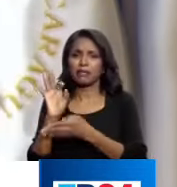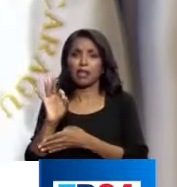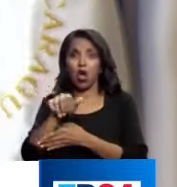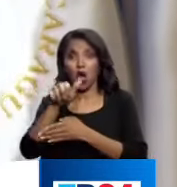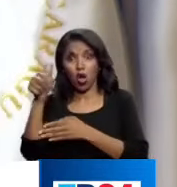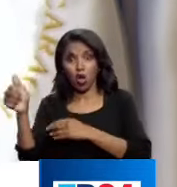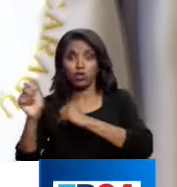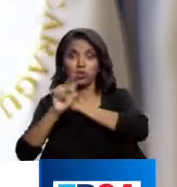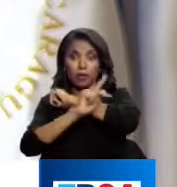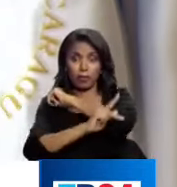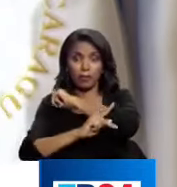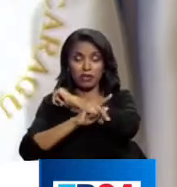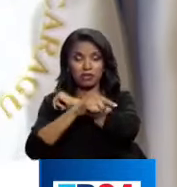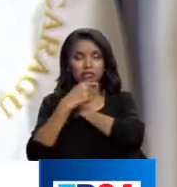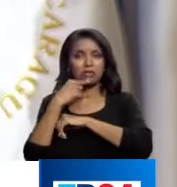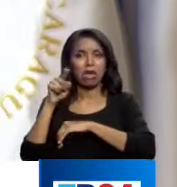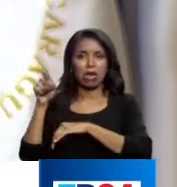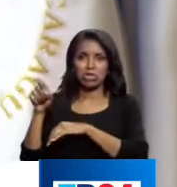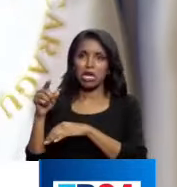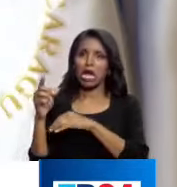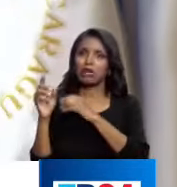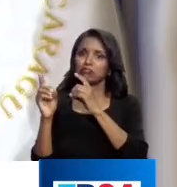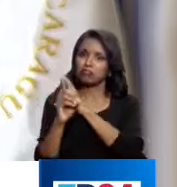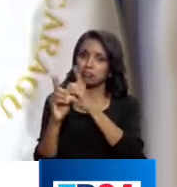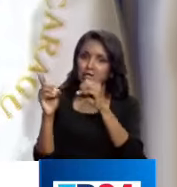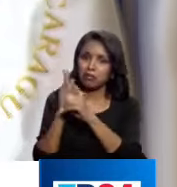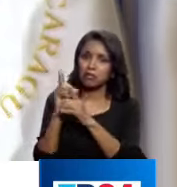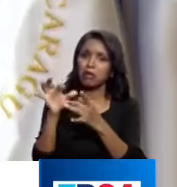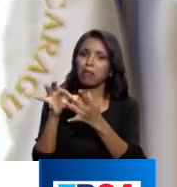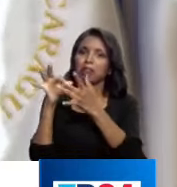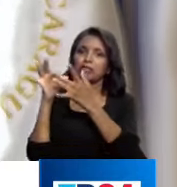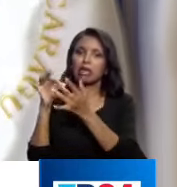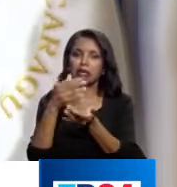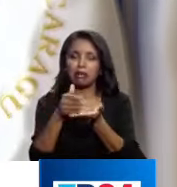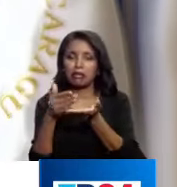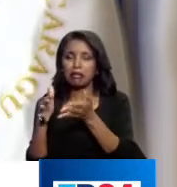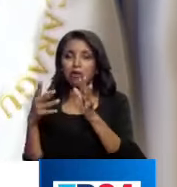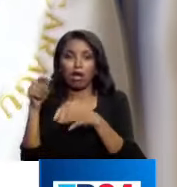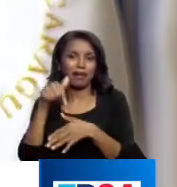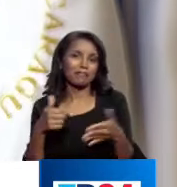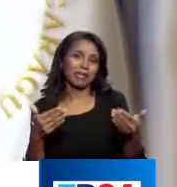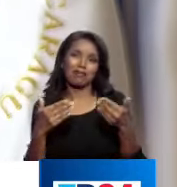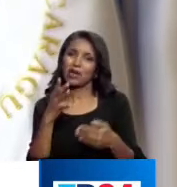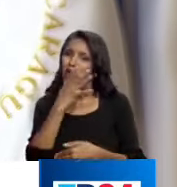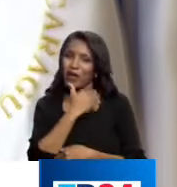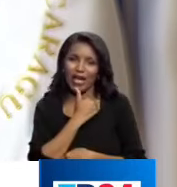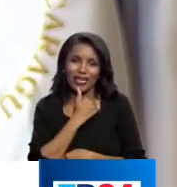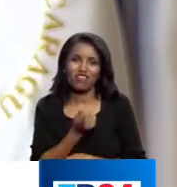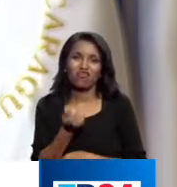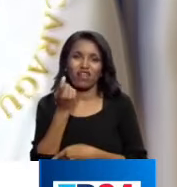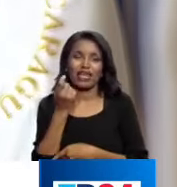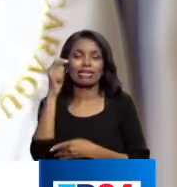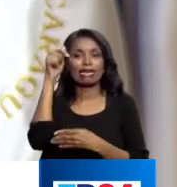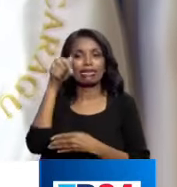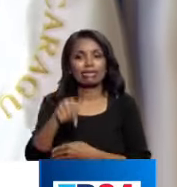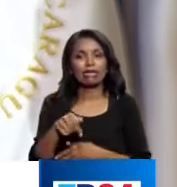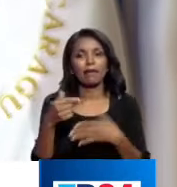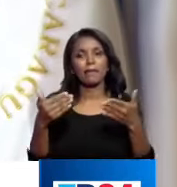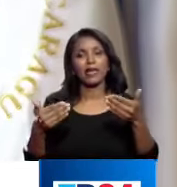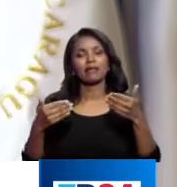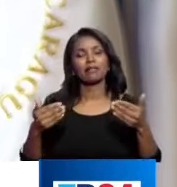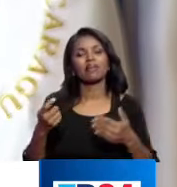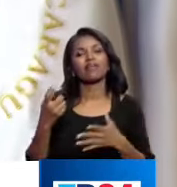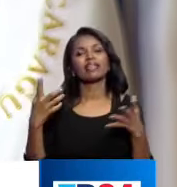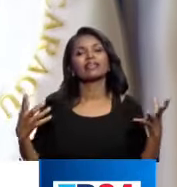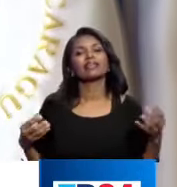Otros países, lo que usted menciona, tienen departamentos de ventas. Entonces, fácilmente, a través de la unificación del Sistema Nacional de Estadística